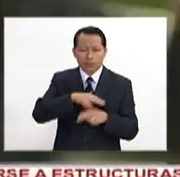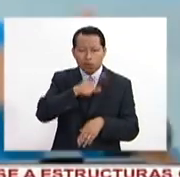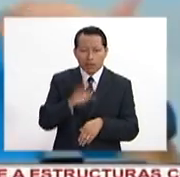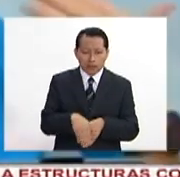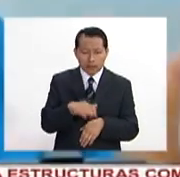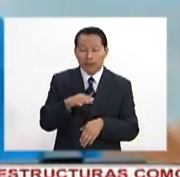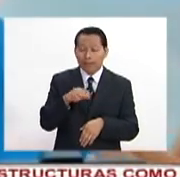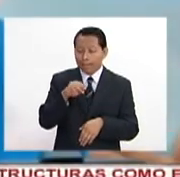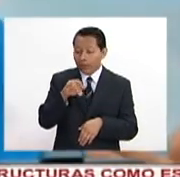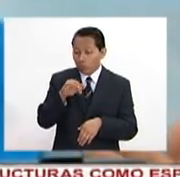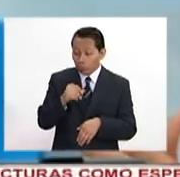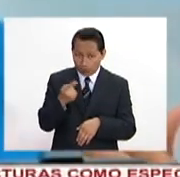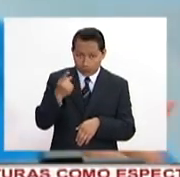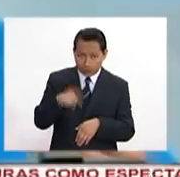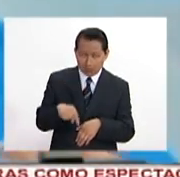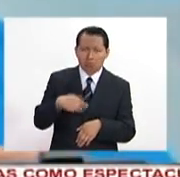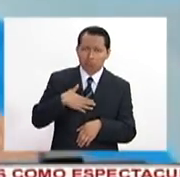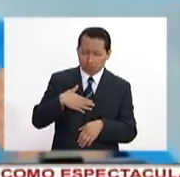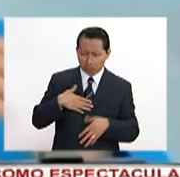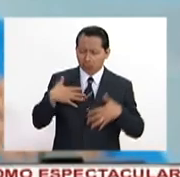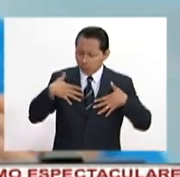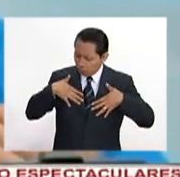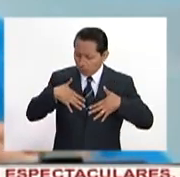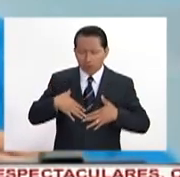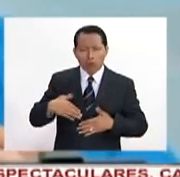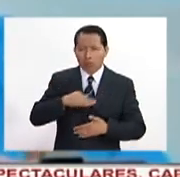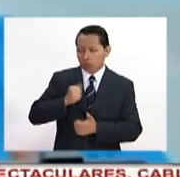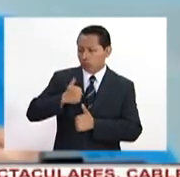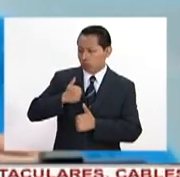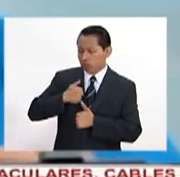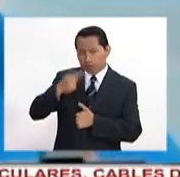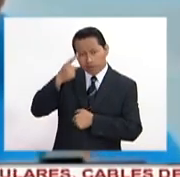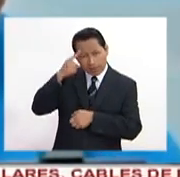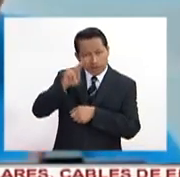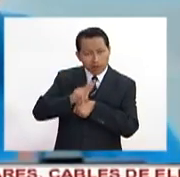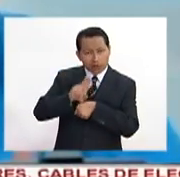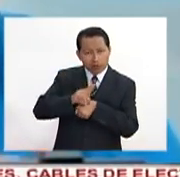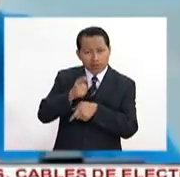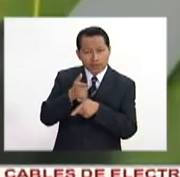Maduro ordene estoy vestido de soldado para una Venezuela libre. Claro,